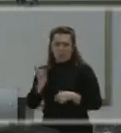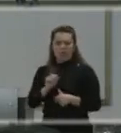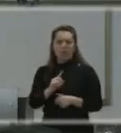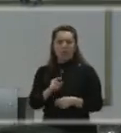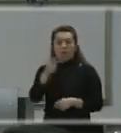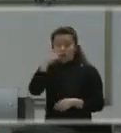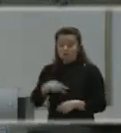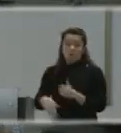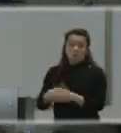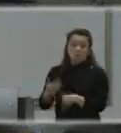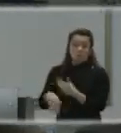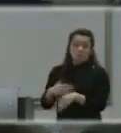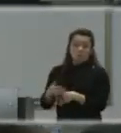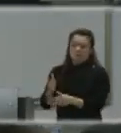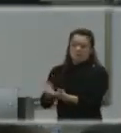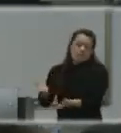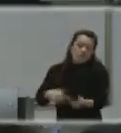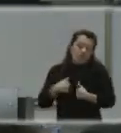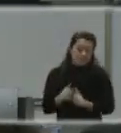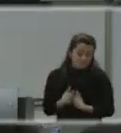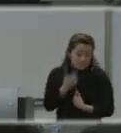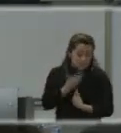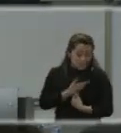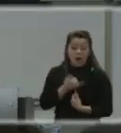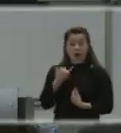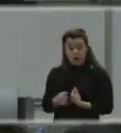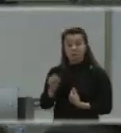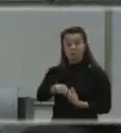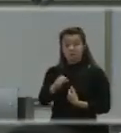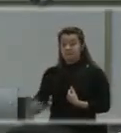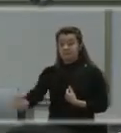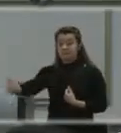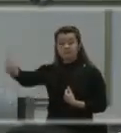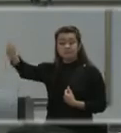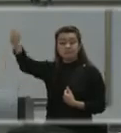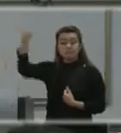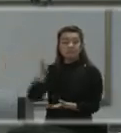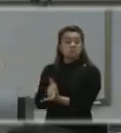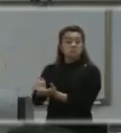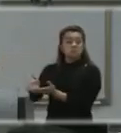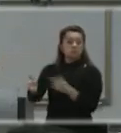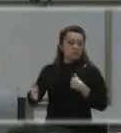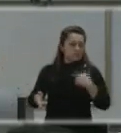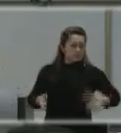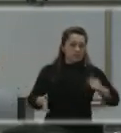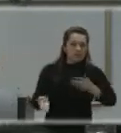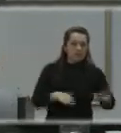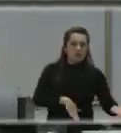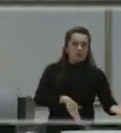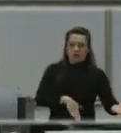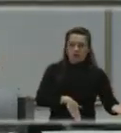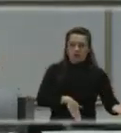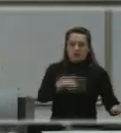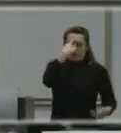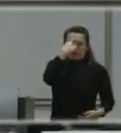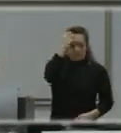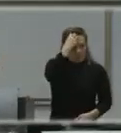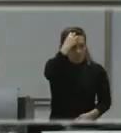hijos sobrevivieran a sus padres. Pero hoy en día sí, y entonces esa pregunta de ¿qué va a pasar cuando yo me muera? Es constante para las